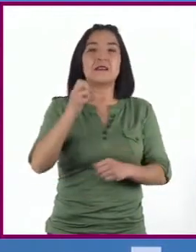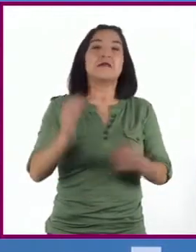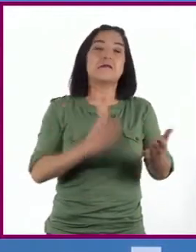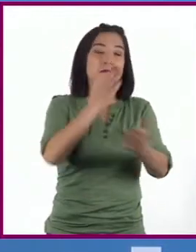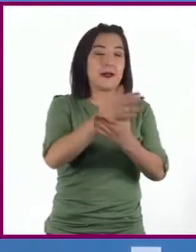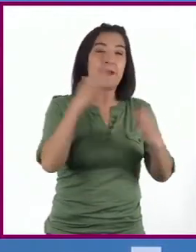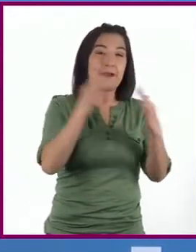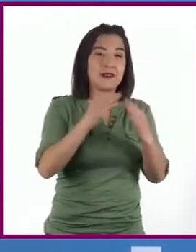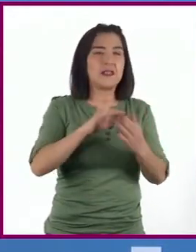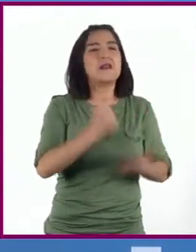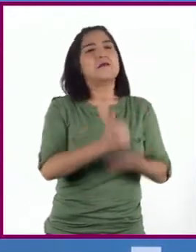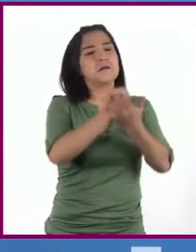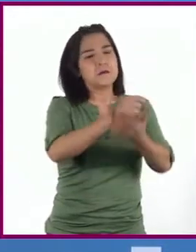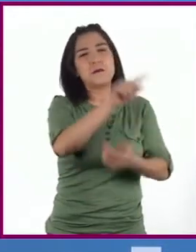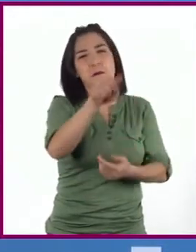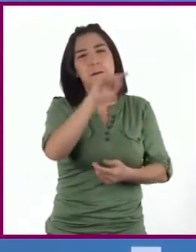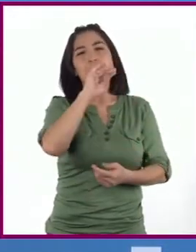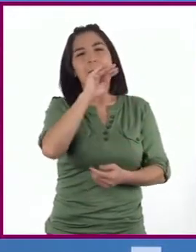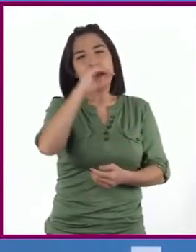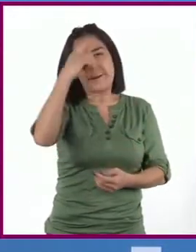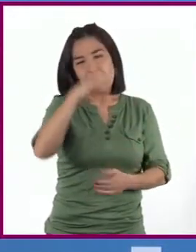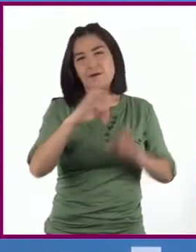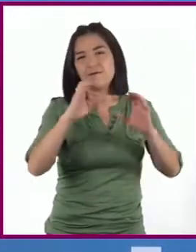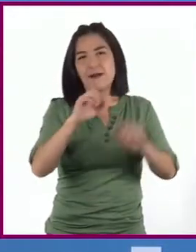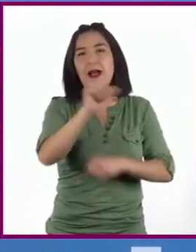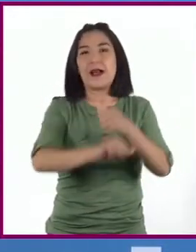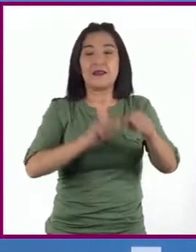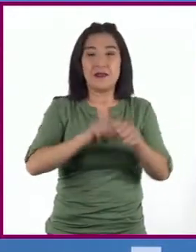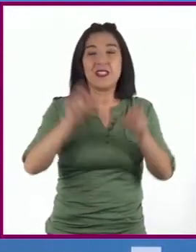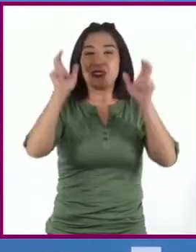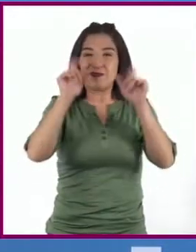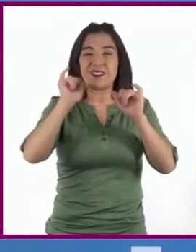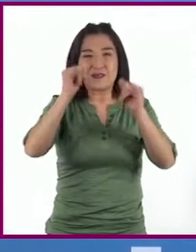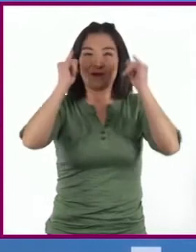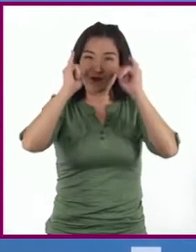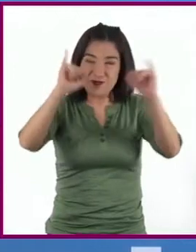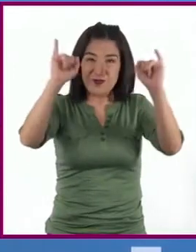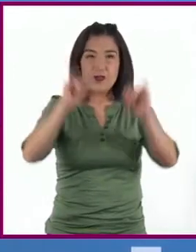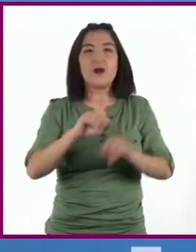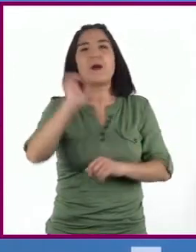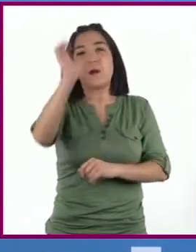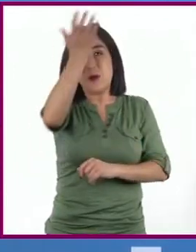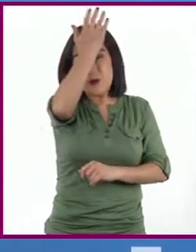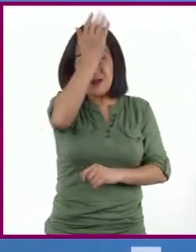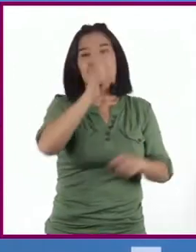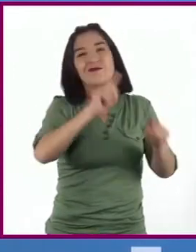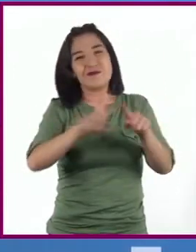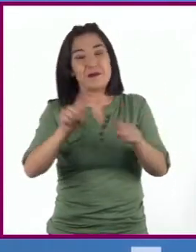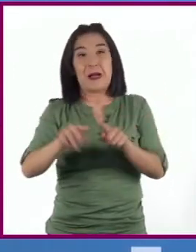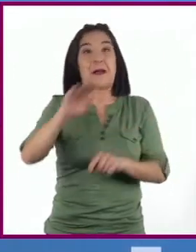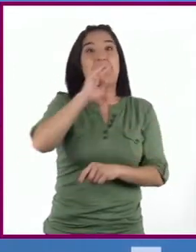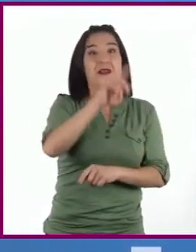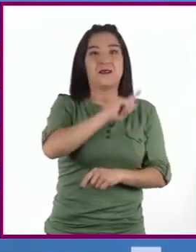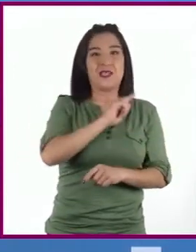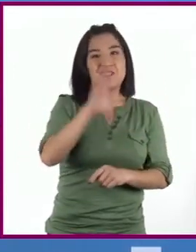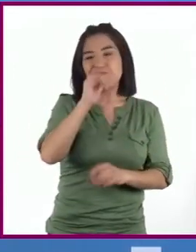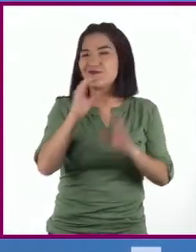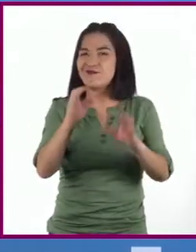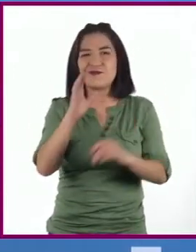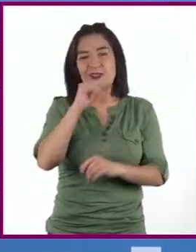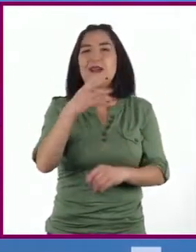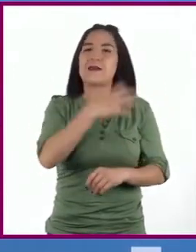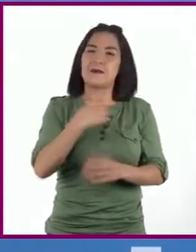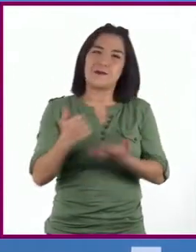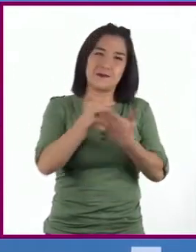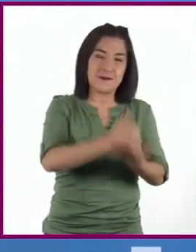a cuidar sus animales, ya que entre chivos, borregos, toros y demás, la mamá no puede con todo. En